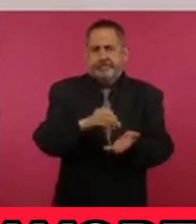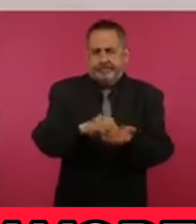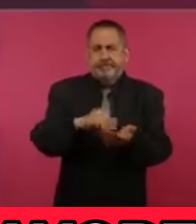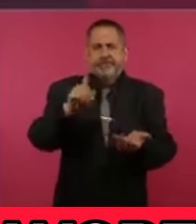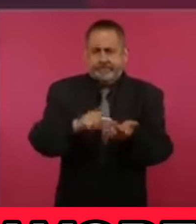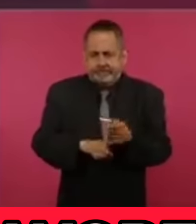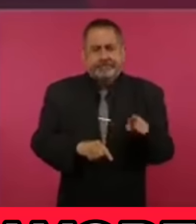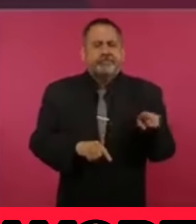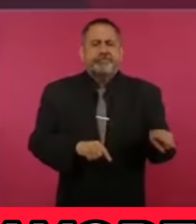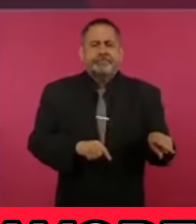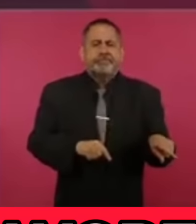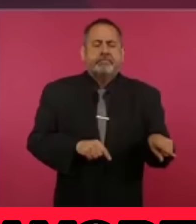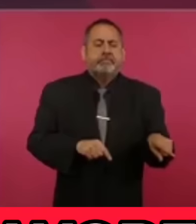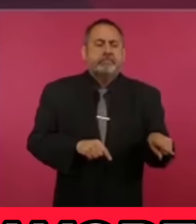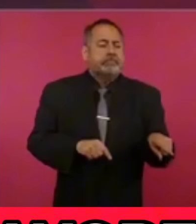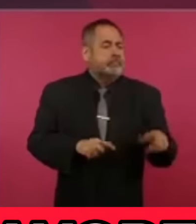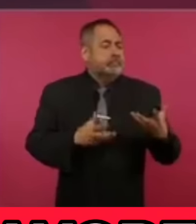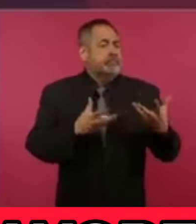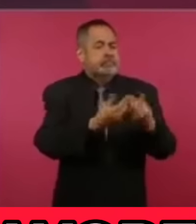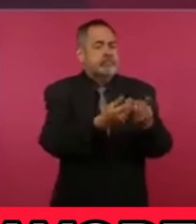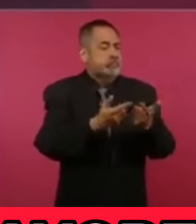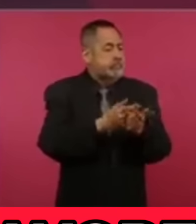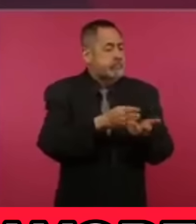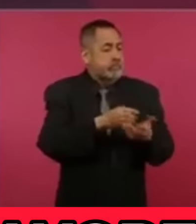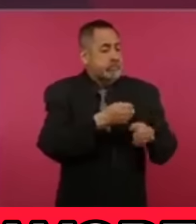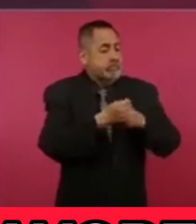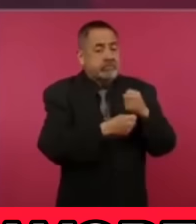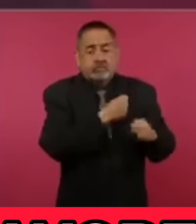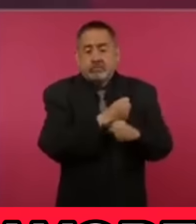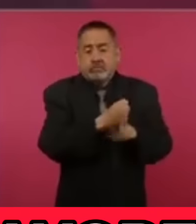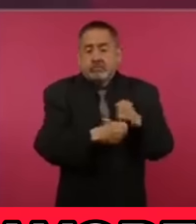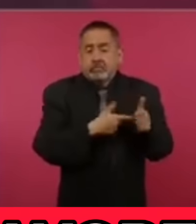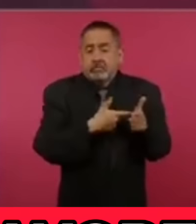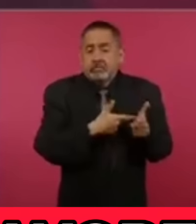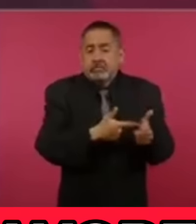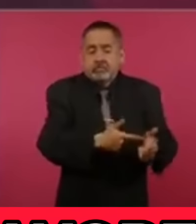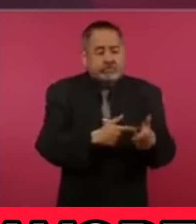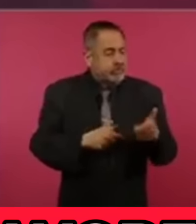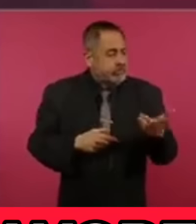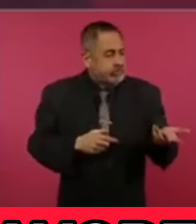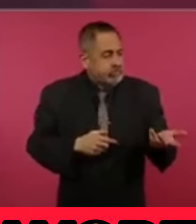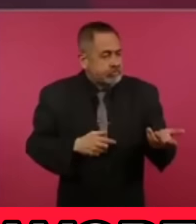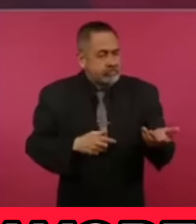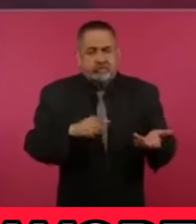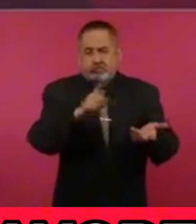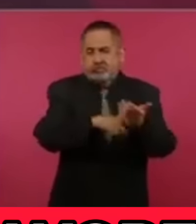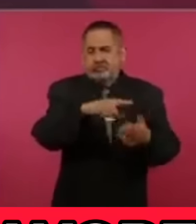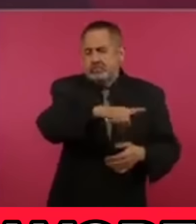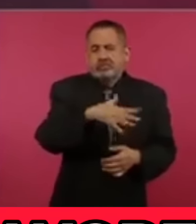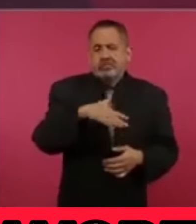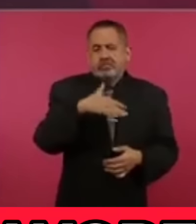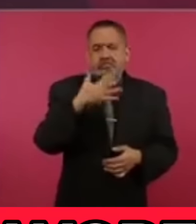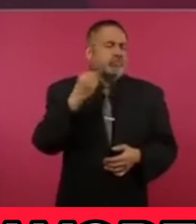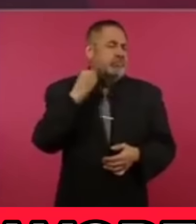en esa facción, y desde luego en esos abogados